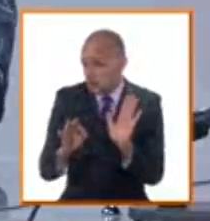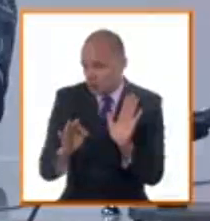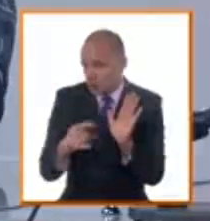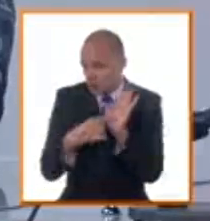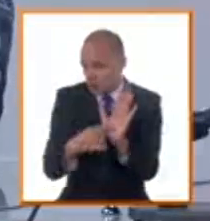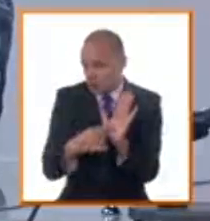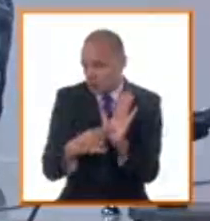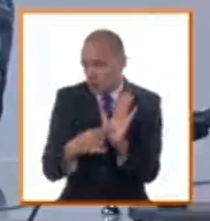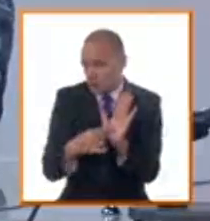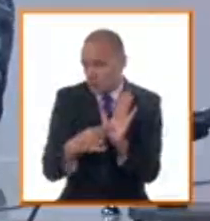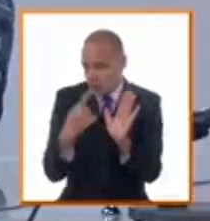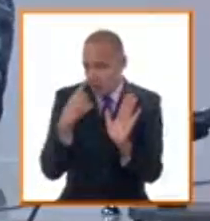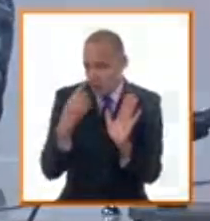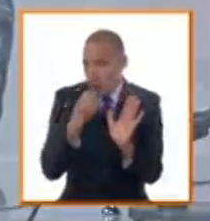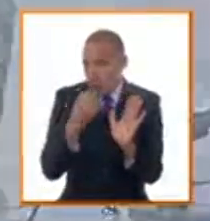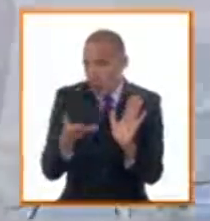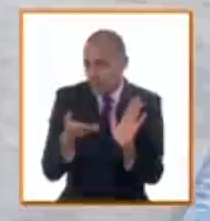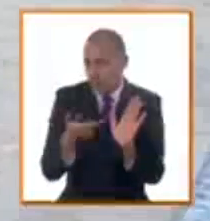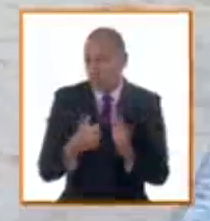favor.